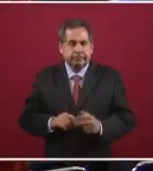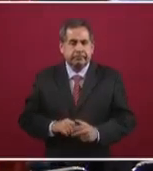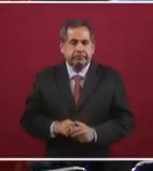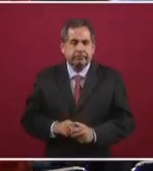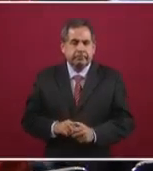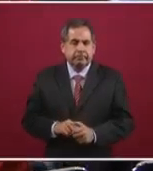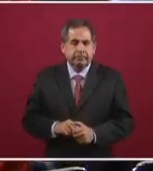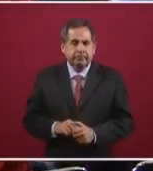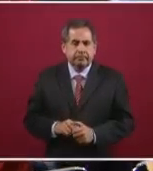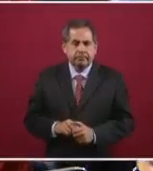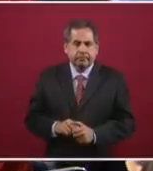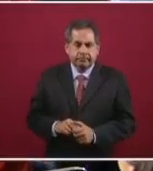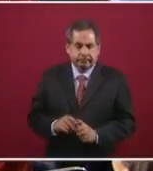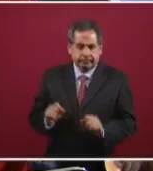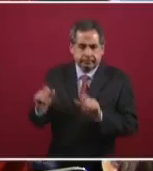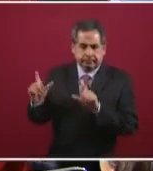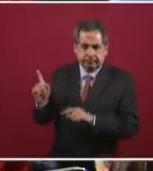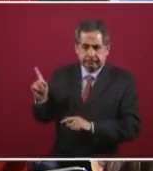¿Más?